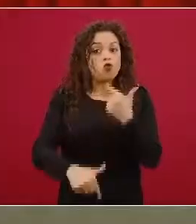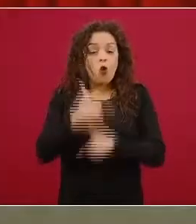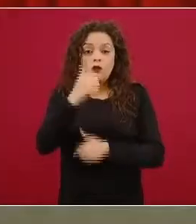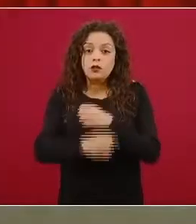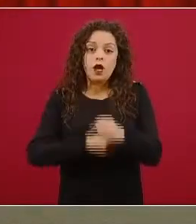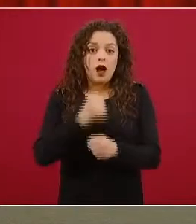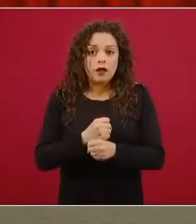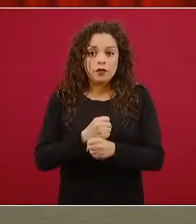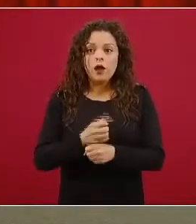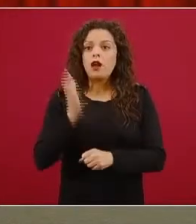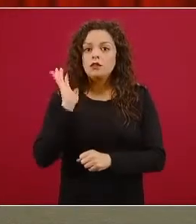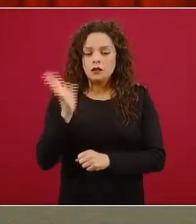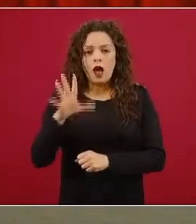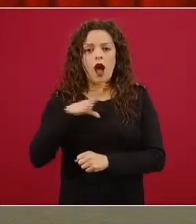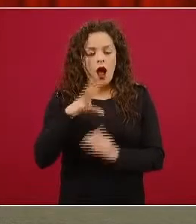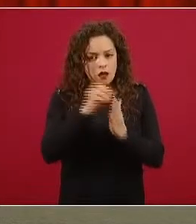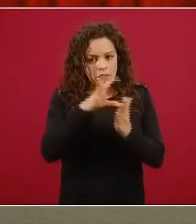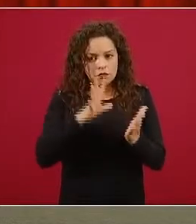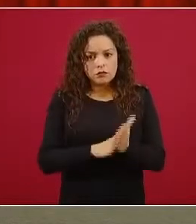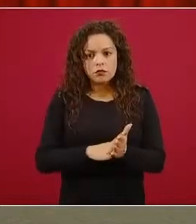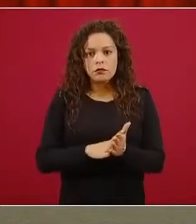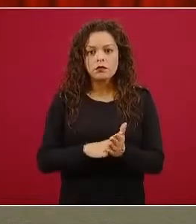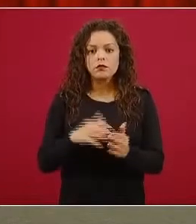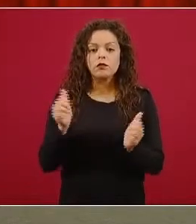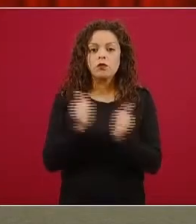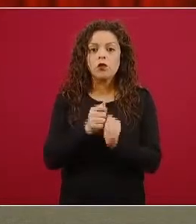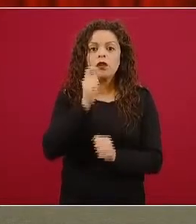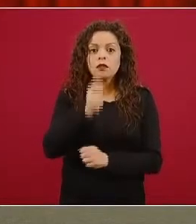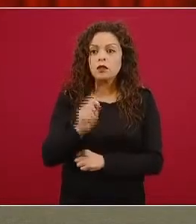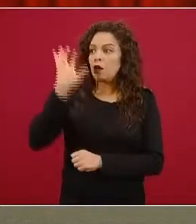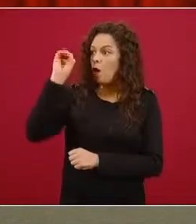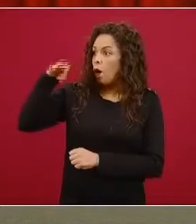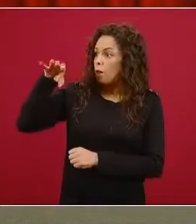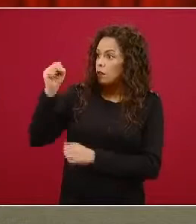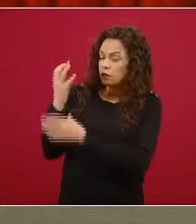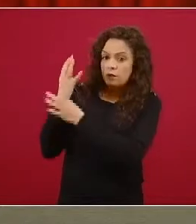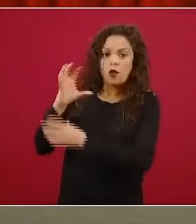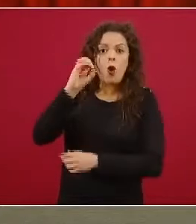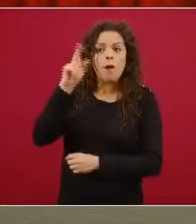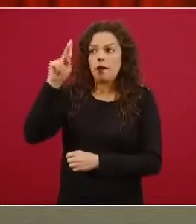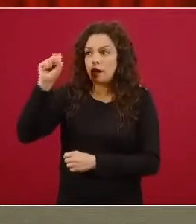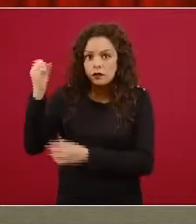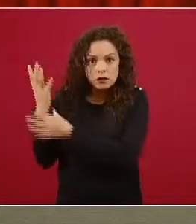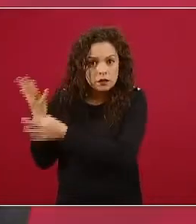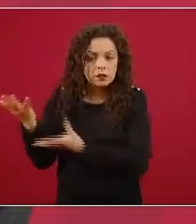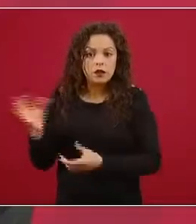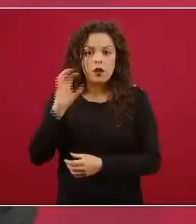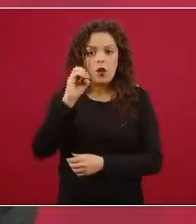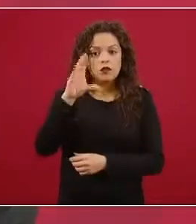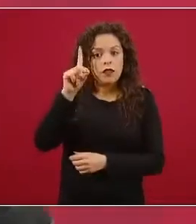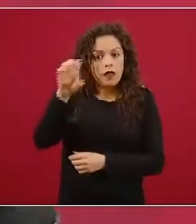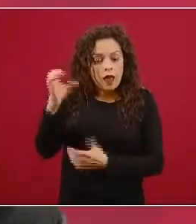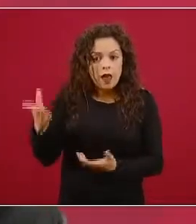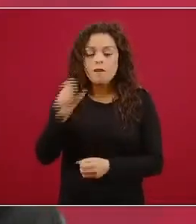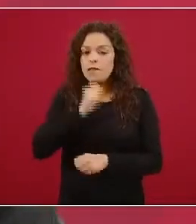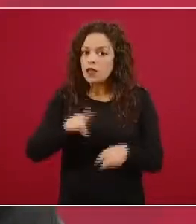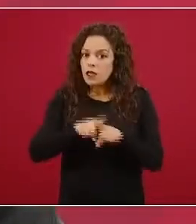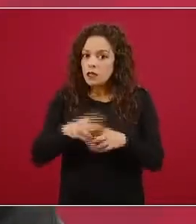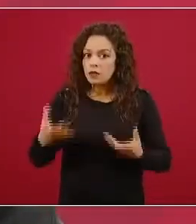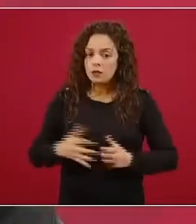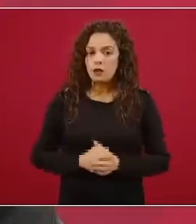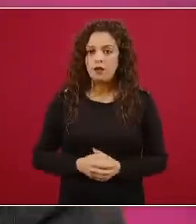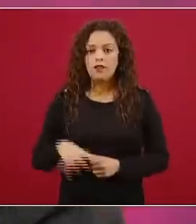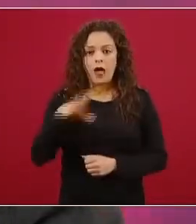años, ha sido documentado por la Organización Mundial de la Salud, la Organización Panamericana de la Salud, la propia OCDE tiene